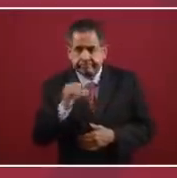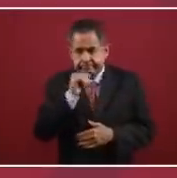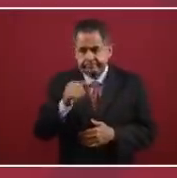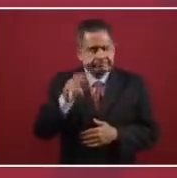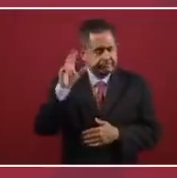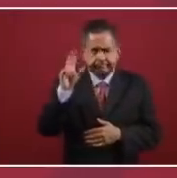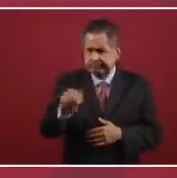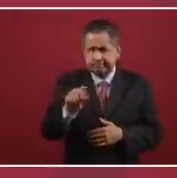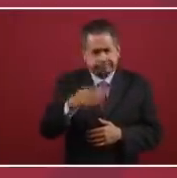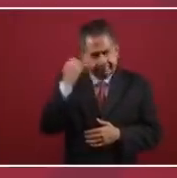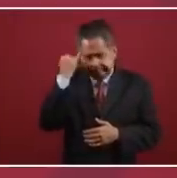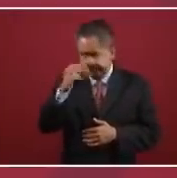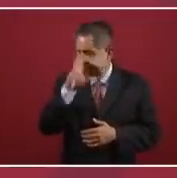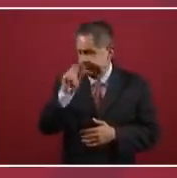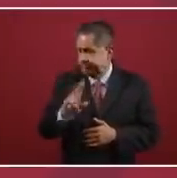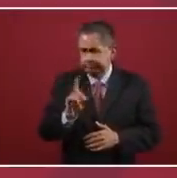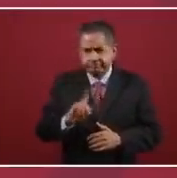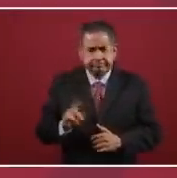vayan,